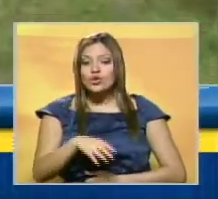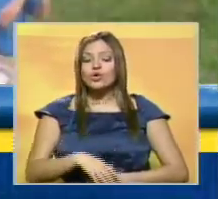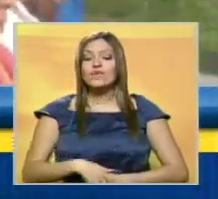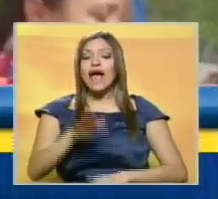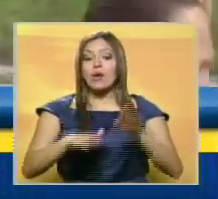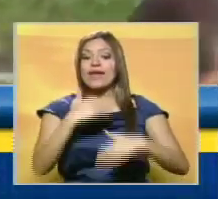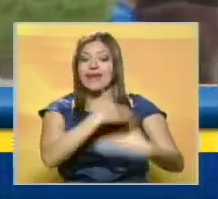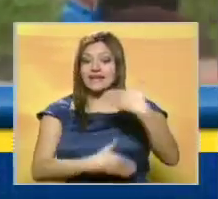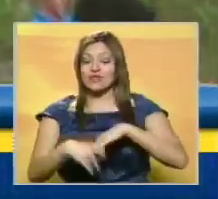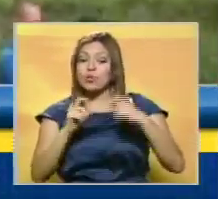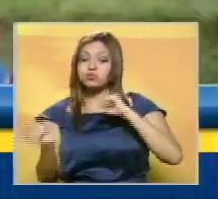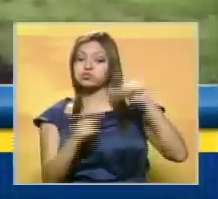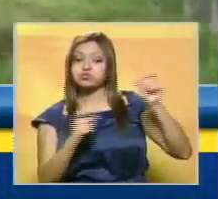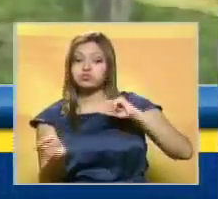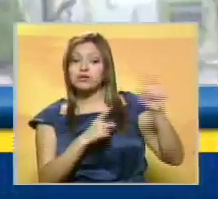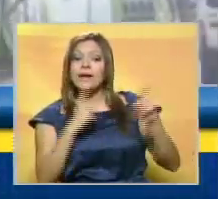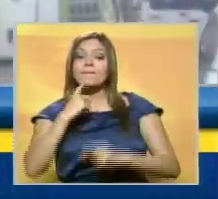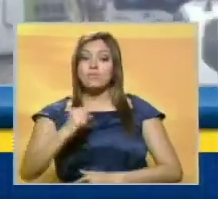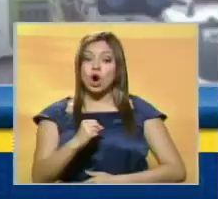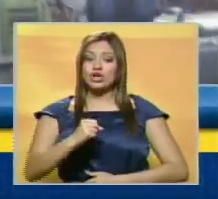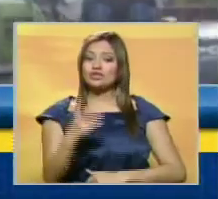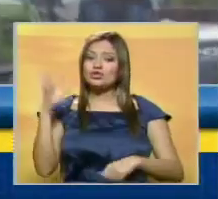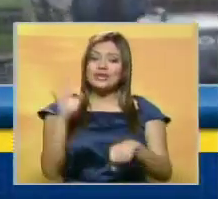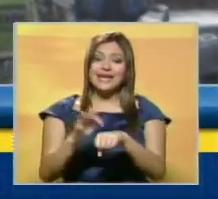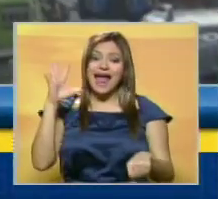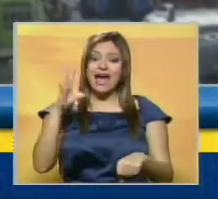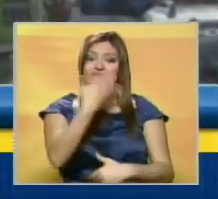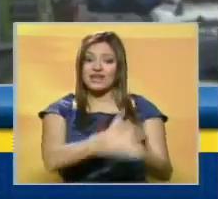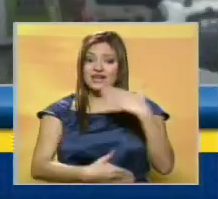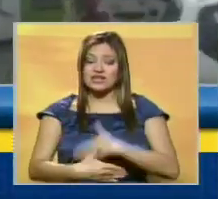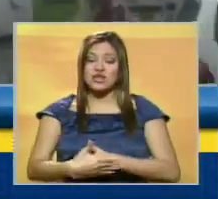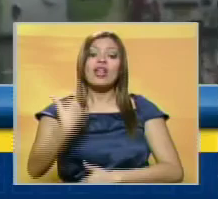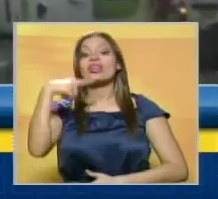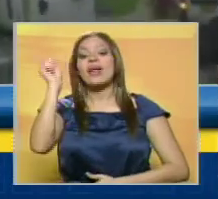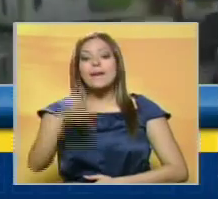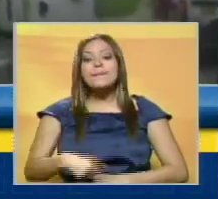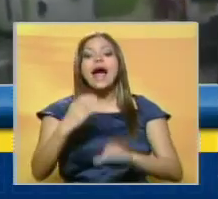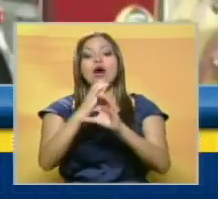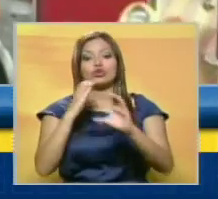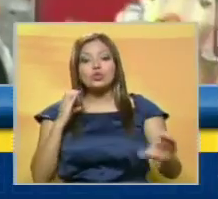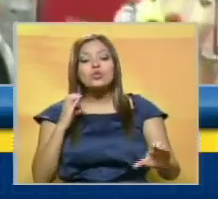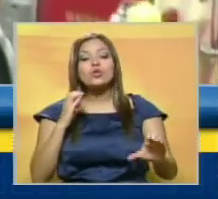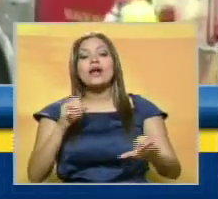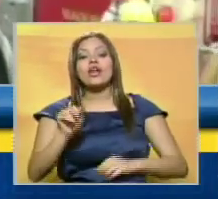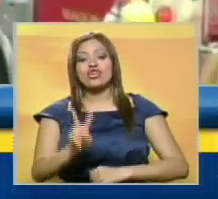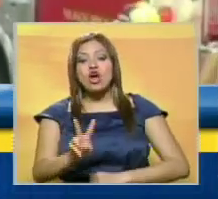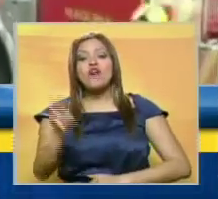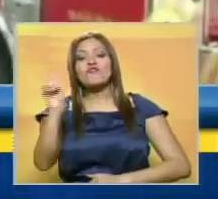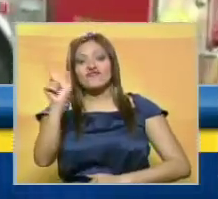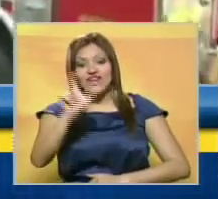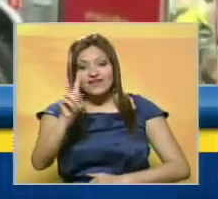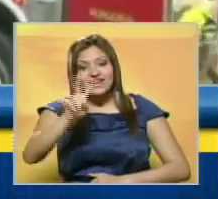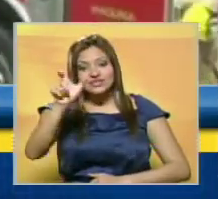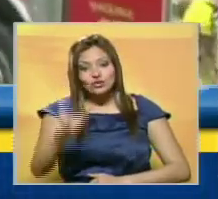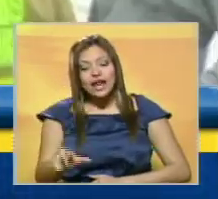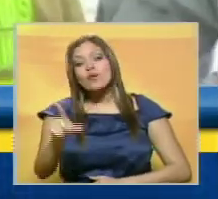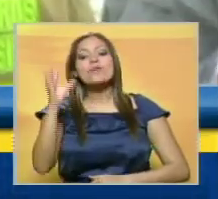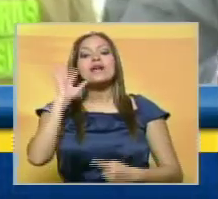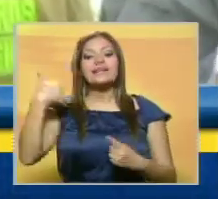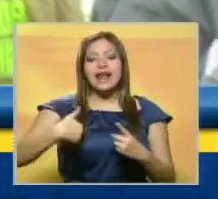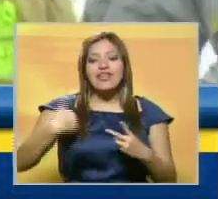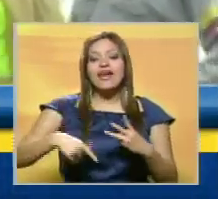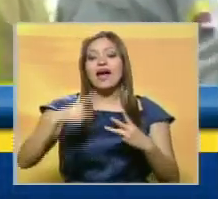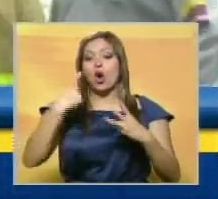Algunos heridos fueron trasladados a Bogotá por la gravedad de sus heridas. También en el autobús viajaban 2 venezolanos, una canadiense